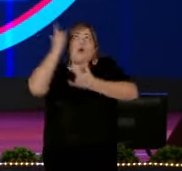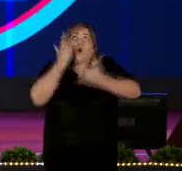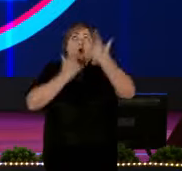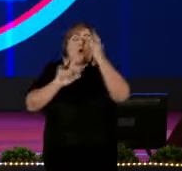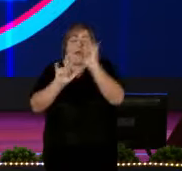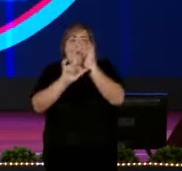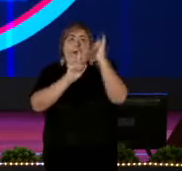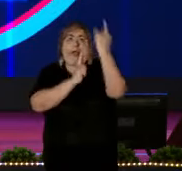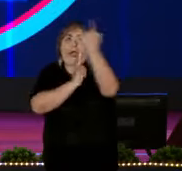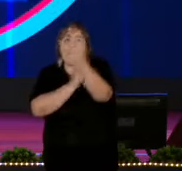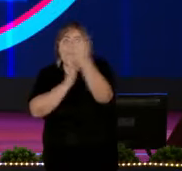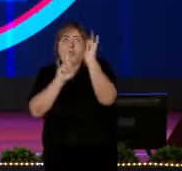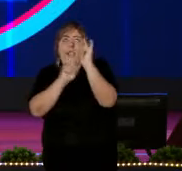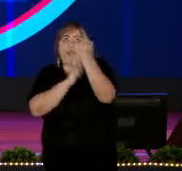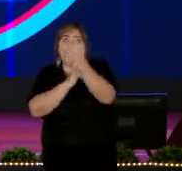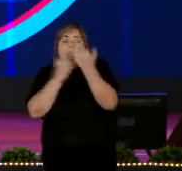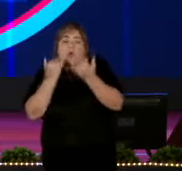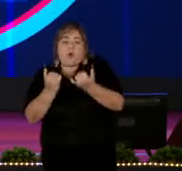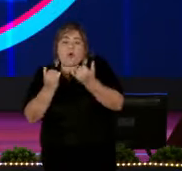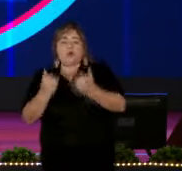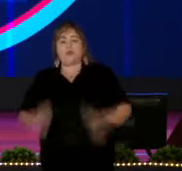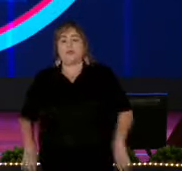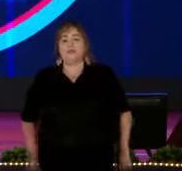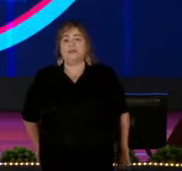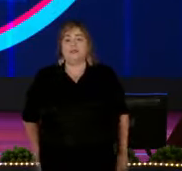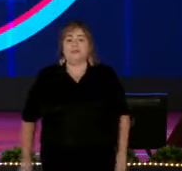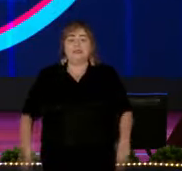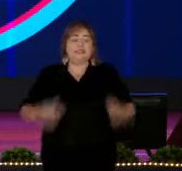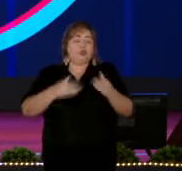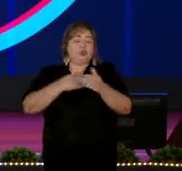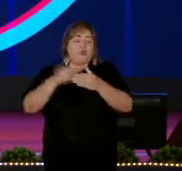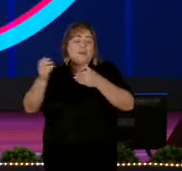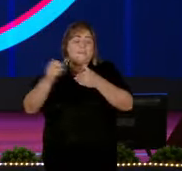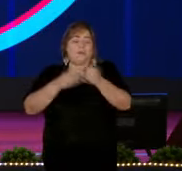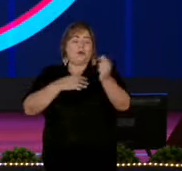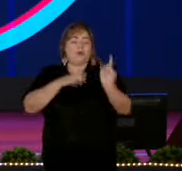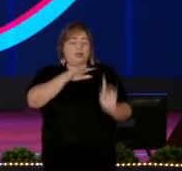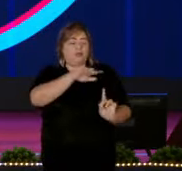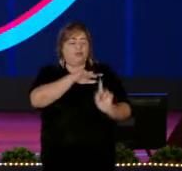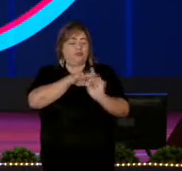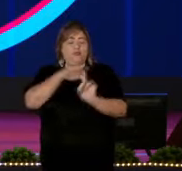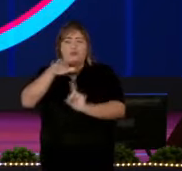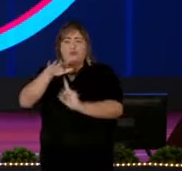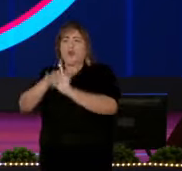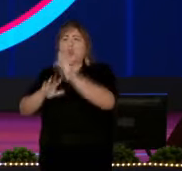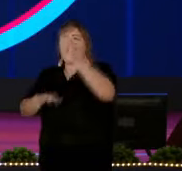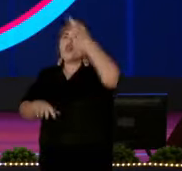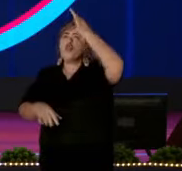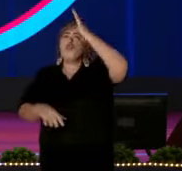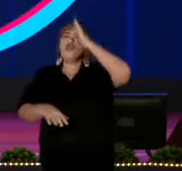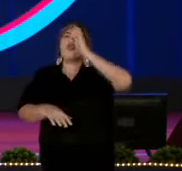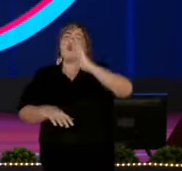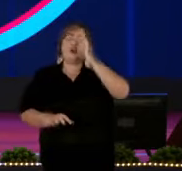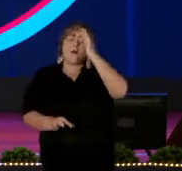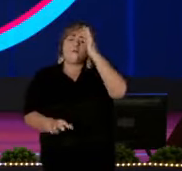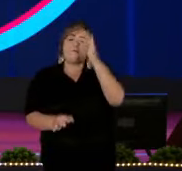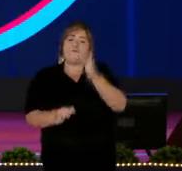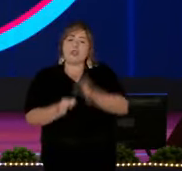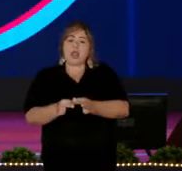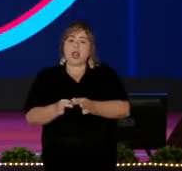siempre, pero es que no importa lo que se levante, Dios es tan fiel, tan fiel, tan fiel.